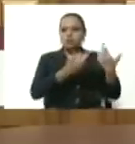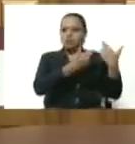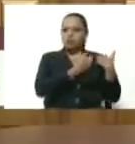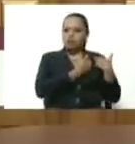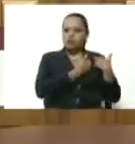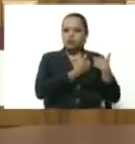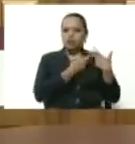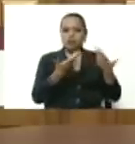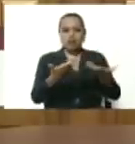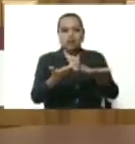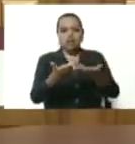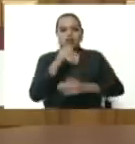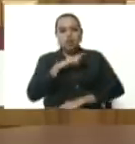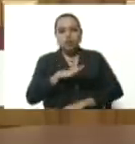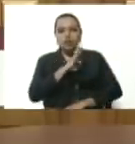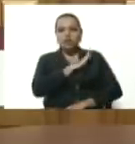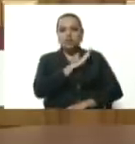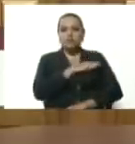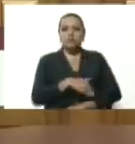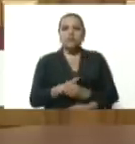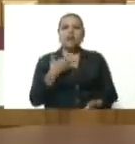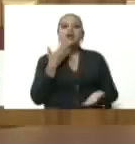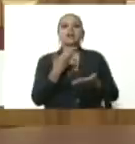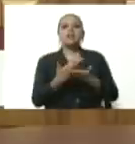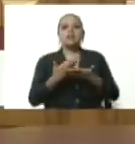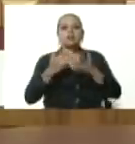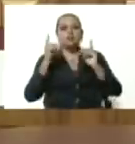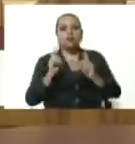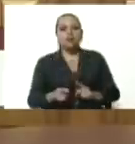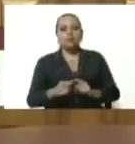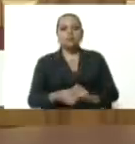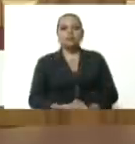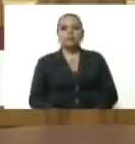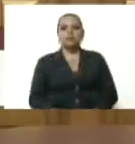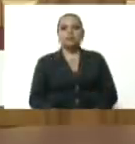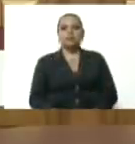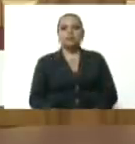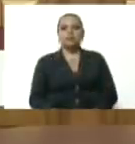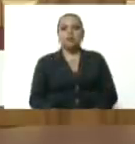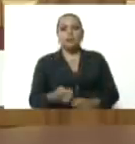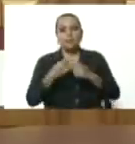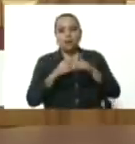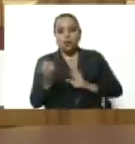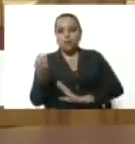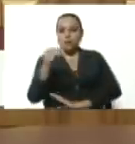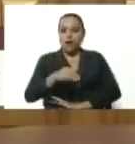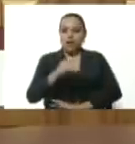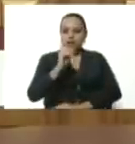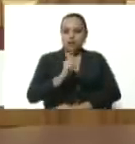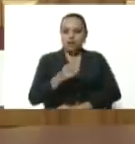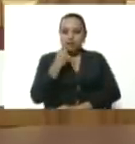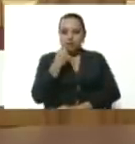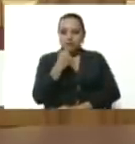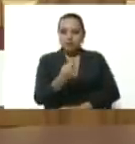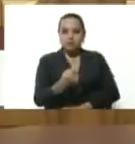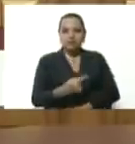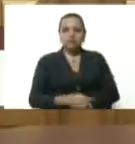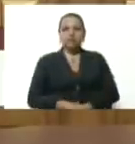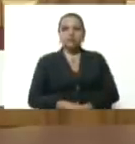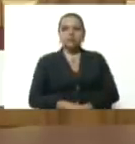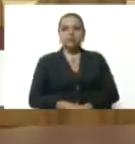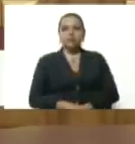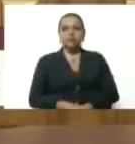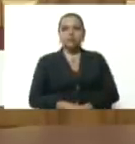estimo histórica, agradecerlo de verdad. Pero además, decir que en